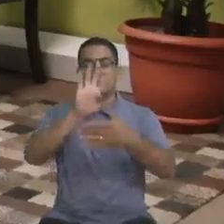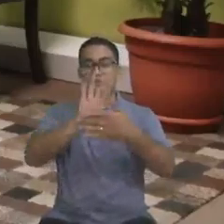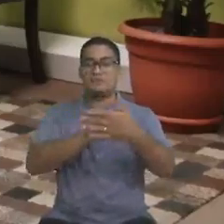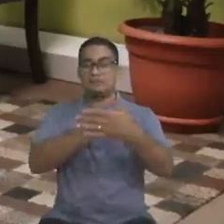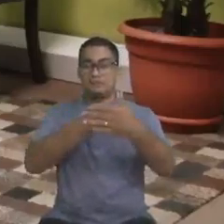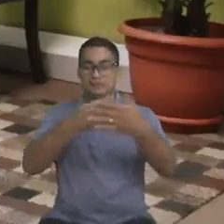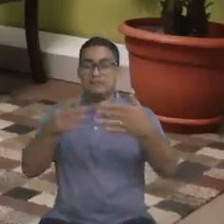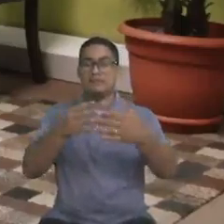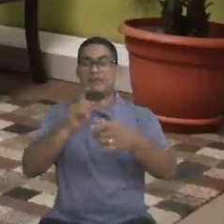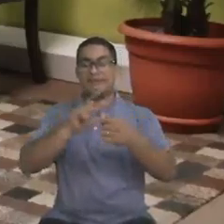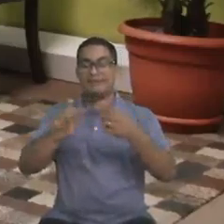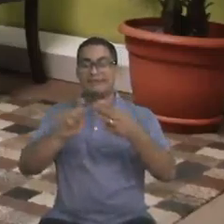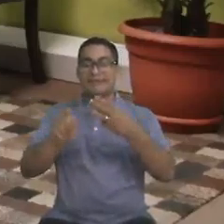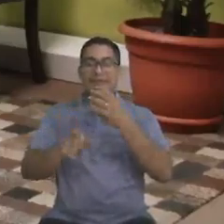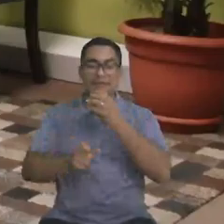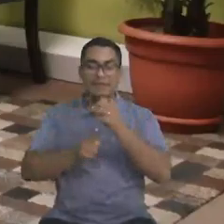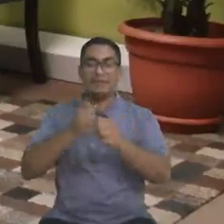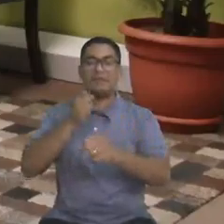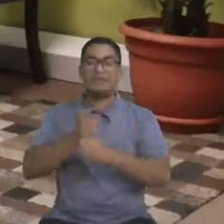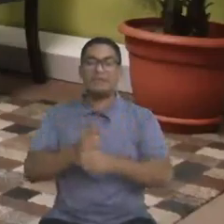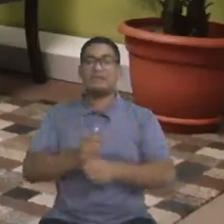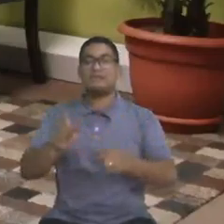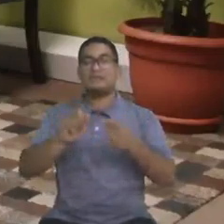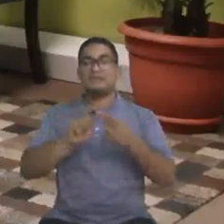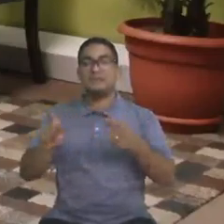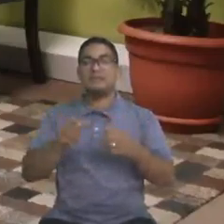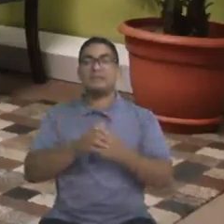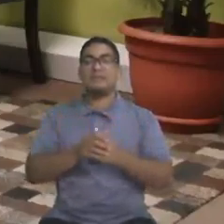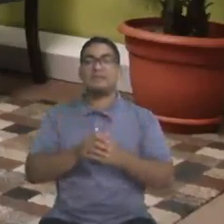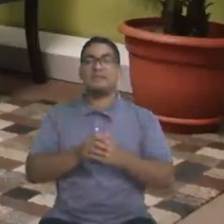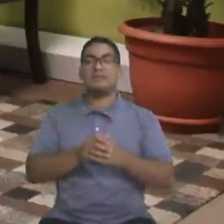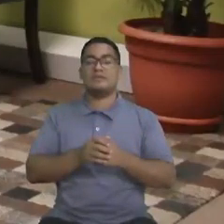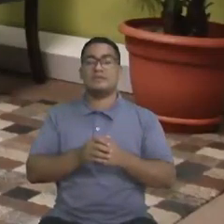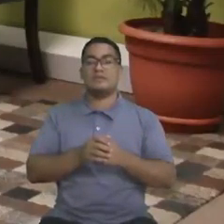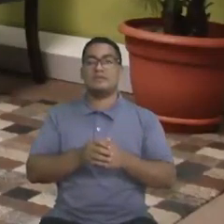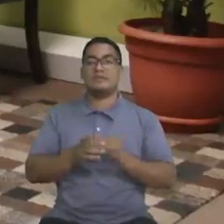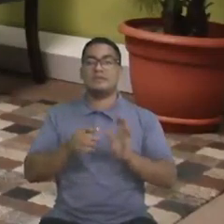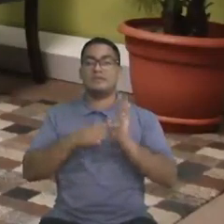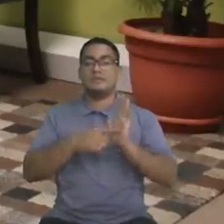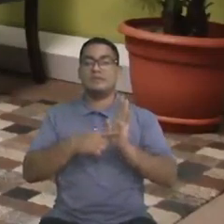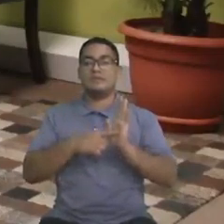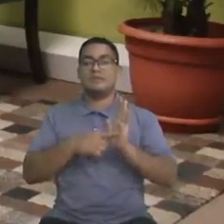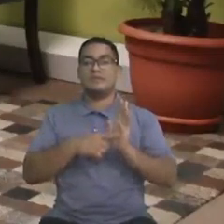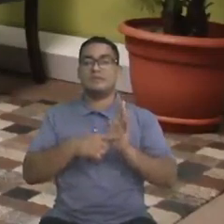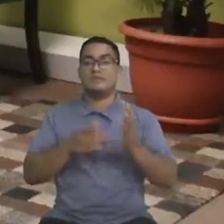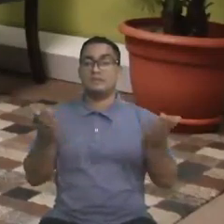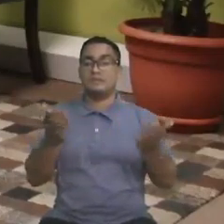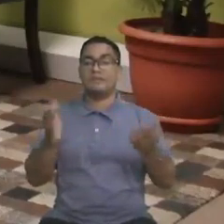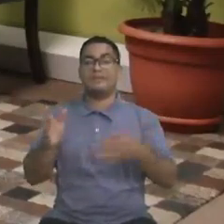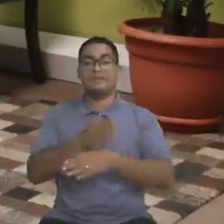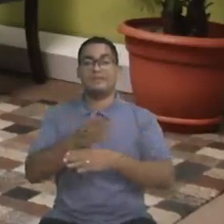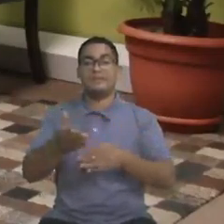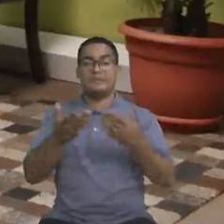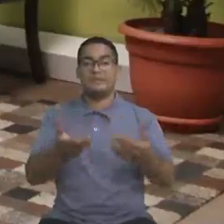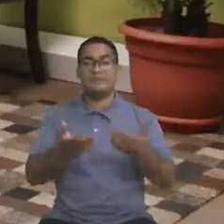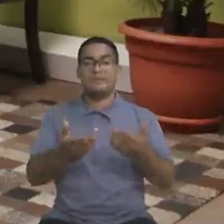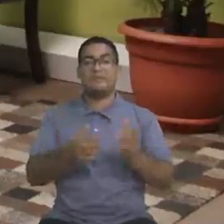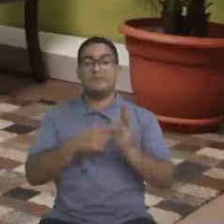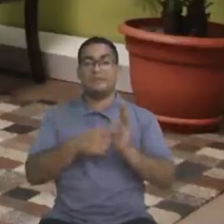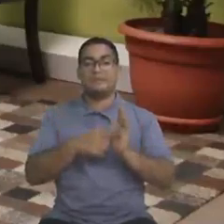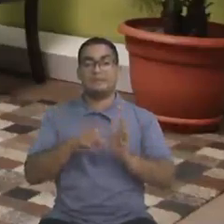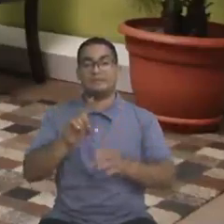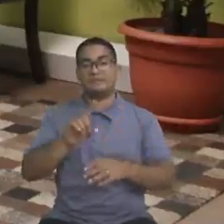12. 11 kilos. 11 kilos, 3. Sí, no se aumenta porque se va haciendo por, no aumentan tanto, ¿verdad? Sí, sino claro. Que porque